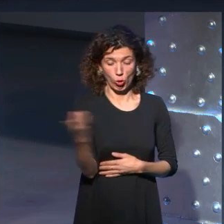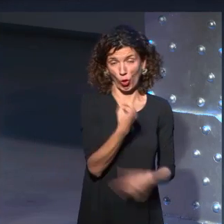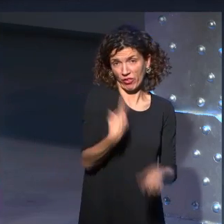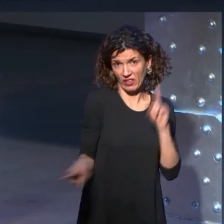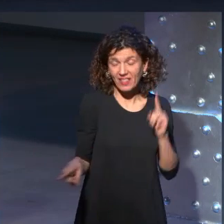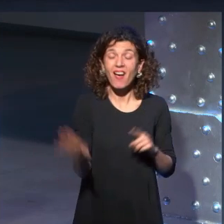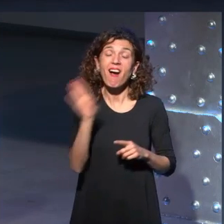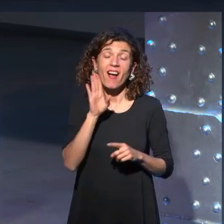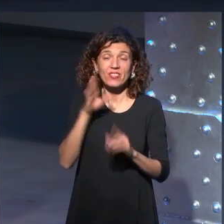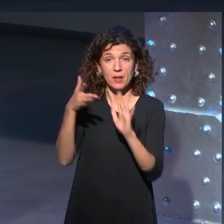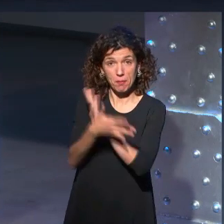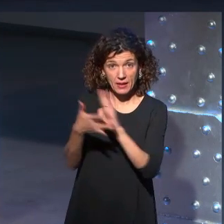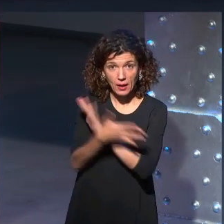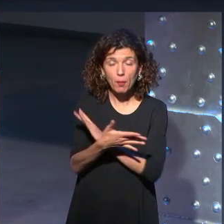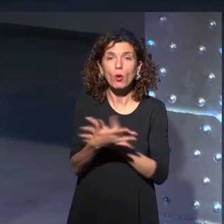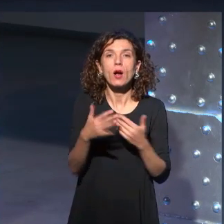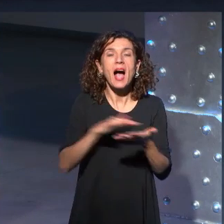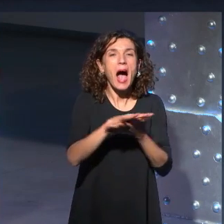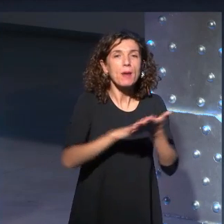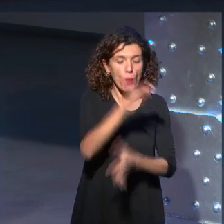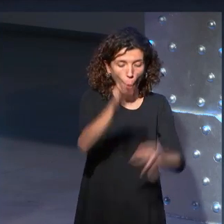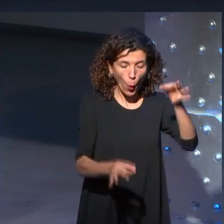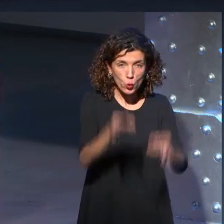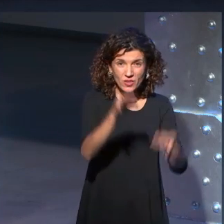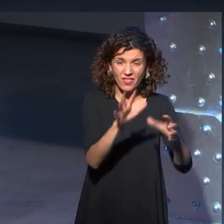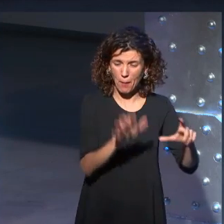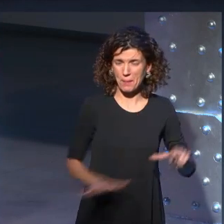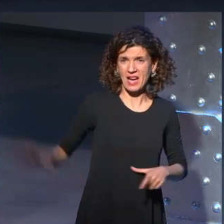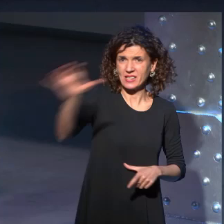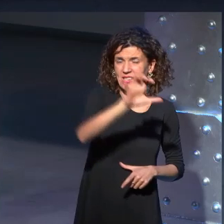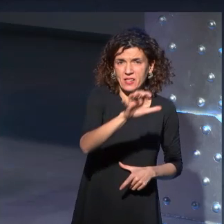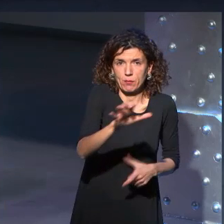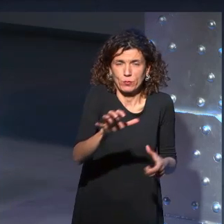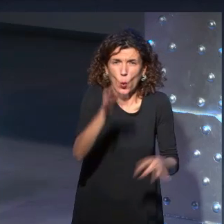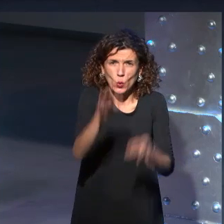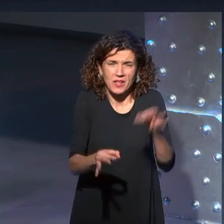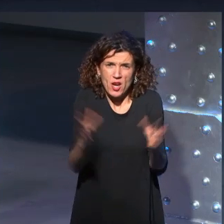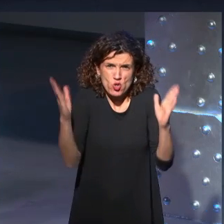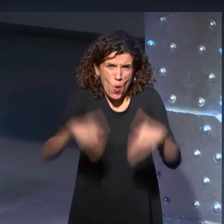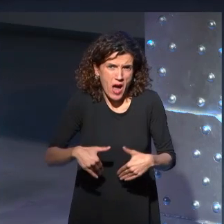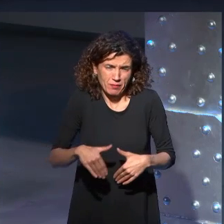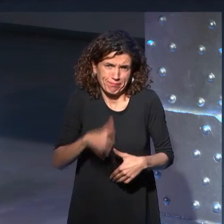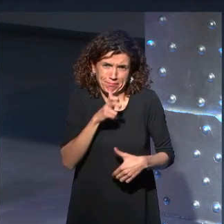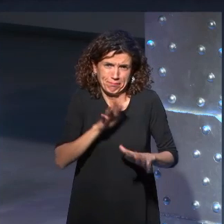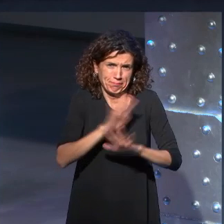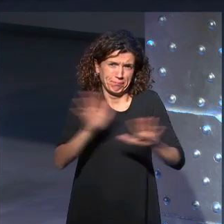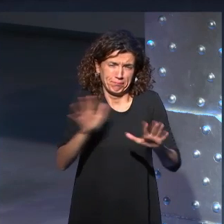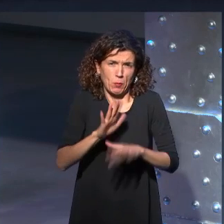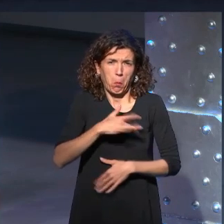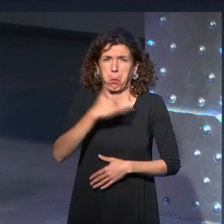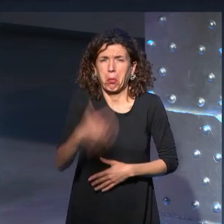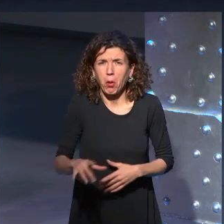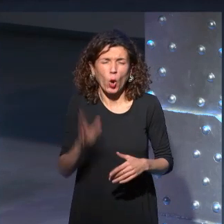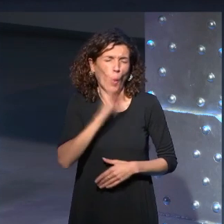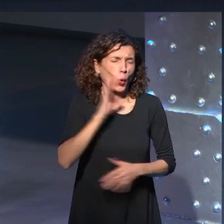lo comentábamos antes, podemos hablar de justicia en países donde está completamente podrida, donde hay impunidad, donde